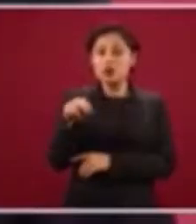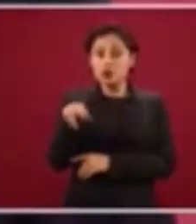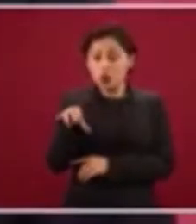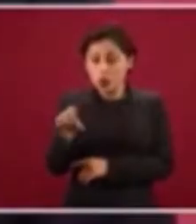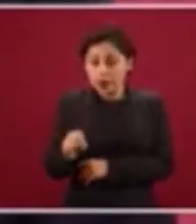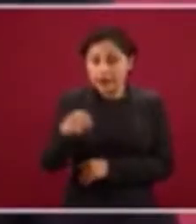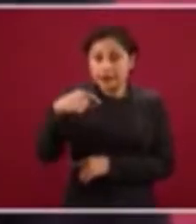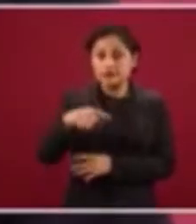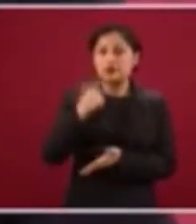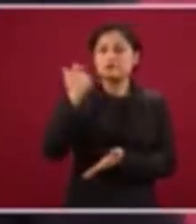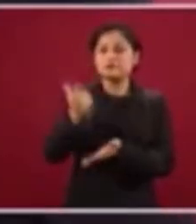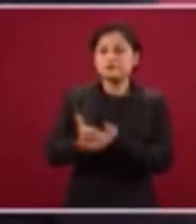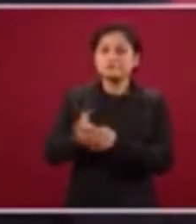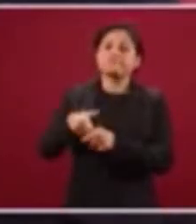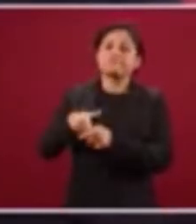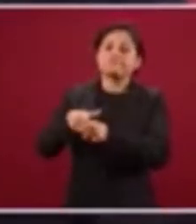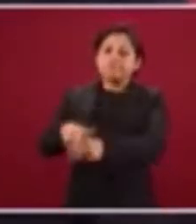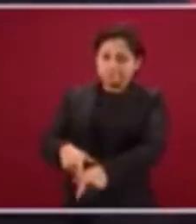Luego,